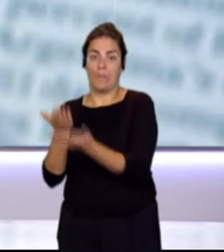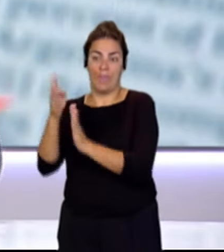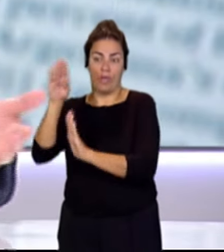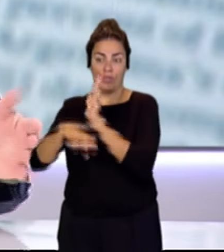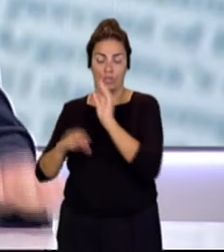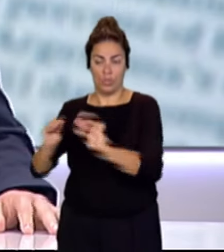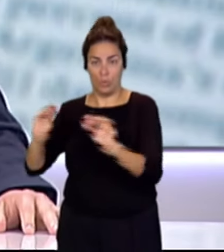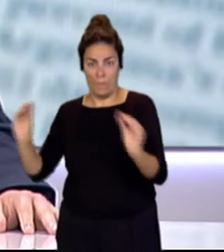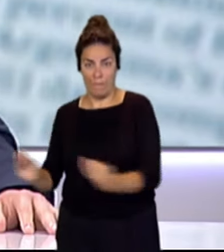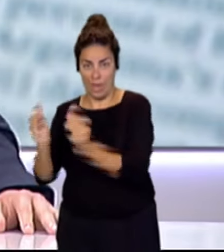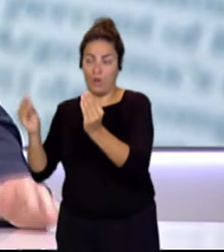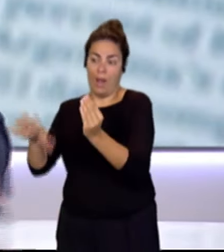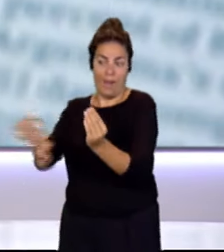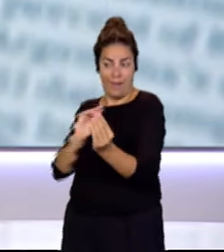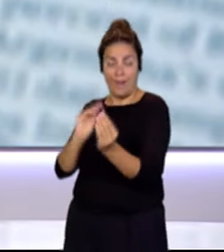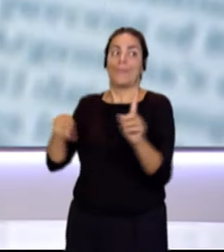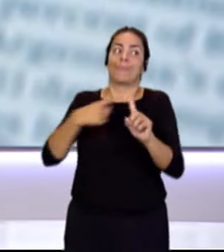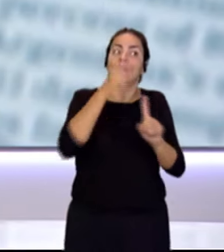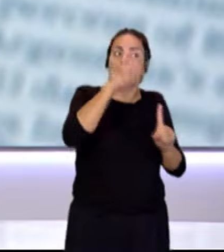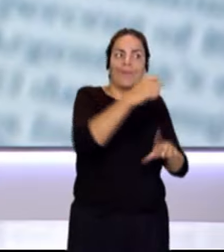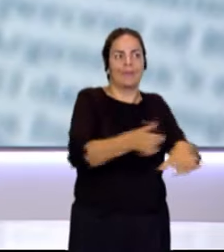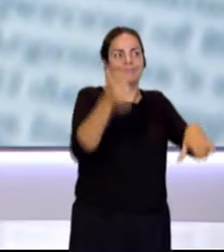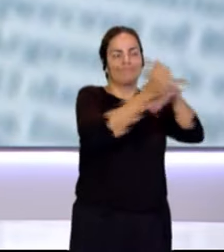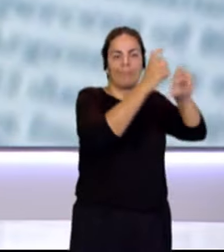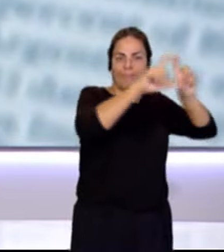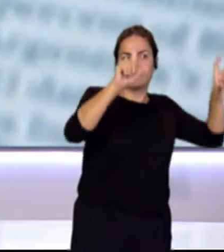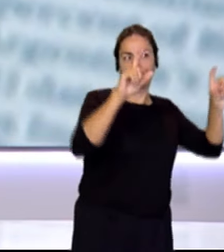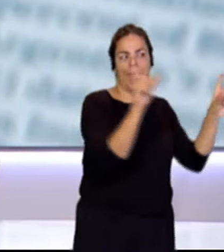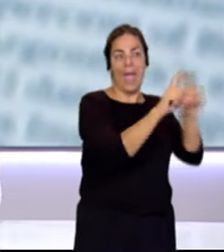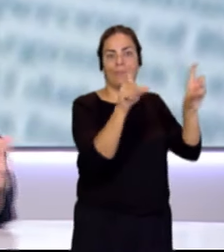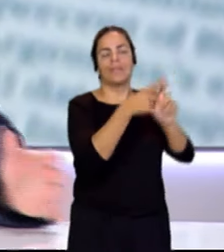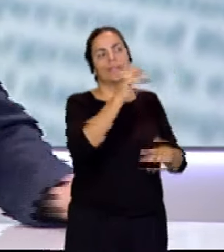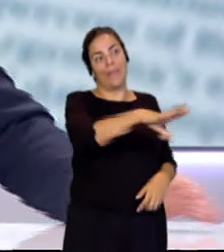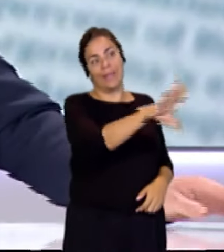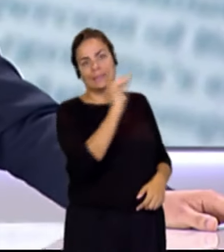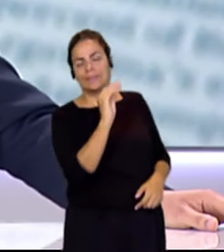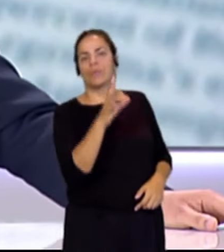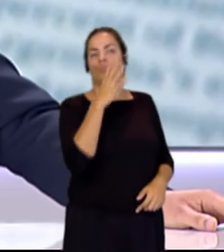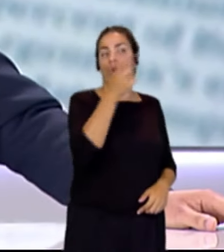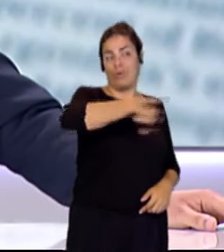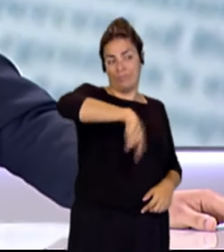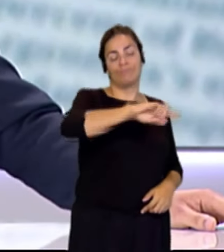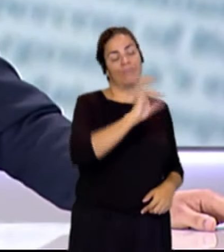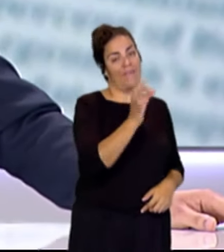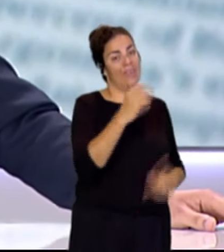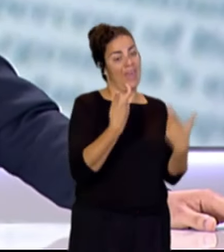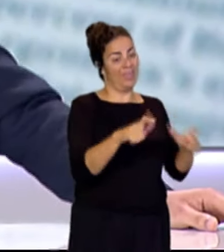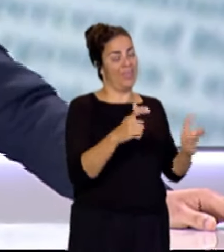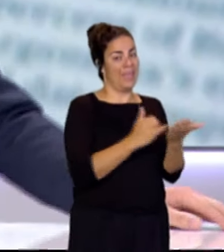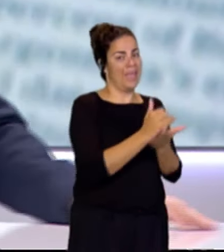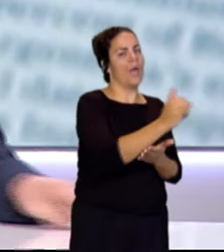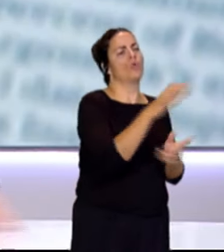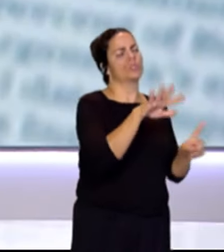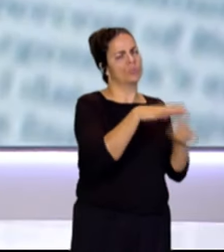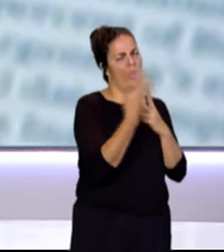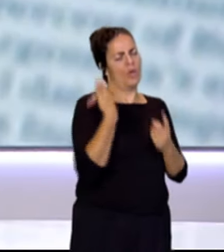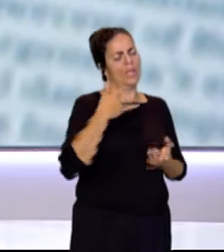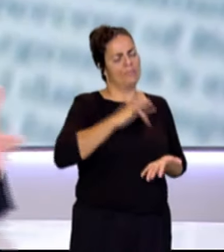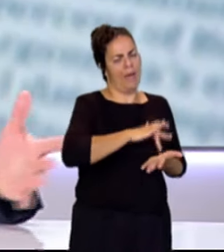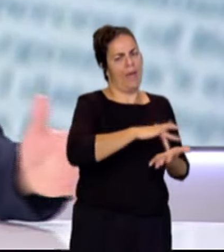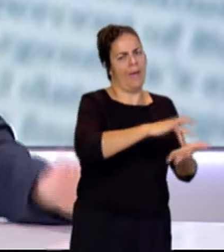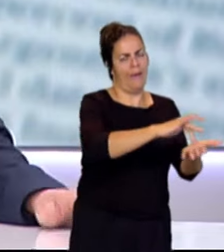también evidentemente a la patronal a las empresas porque es cierto que en el campo han sufrido mucho diversas circunstancias como